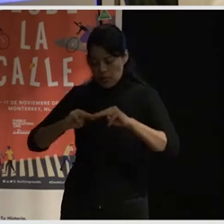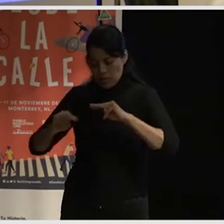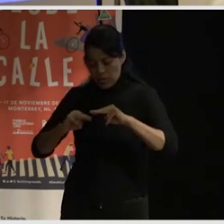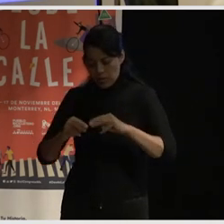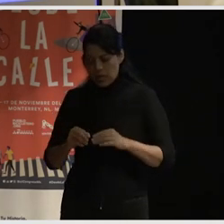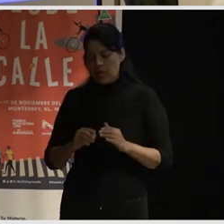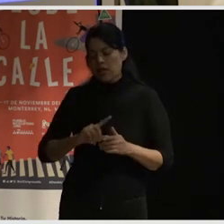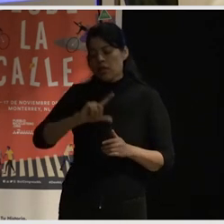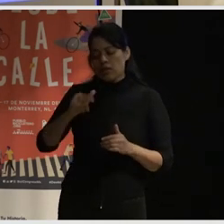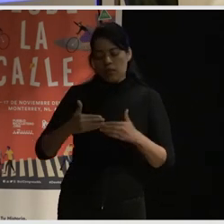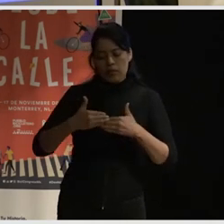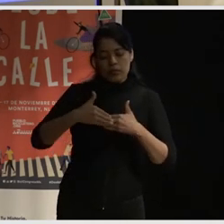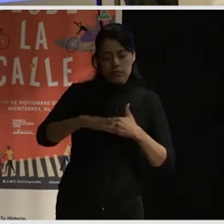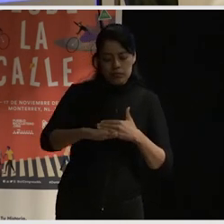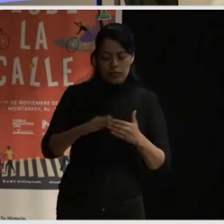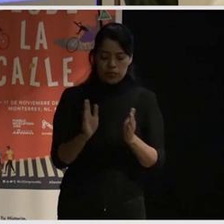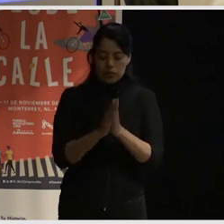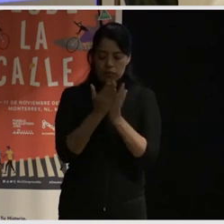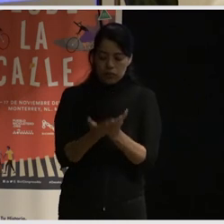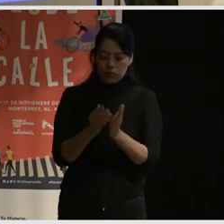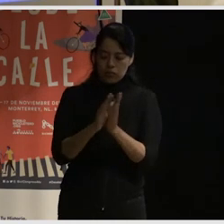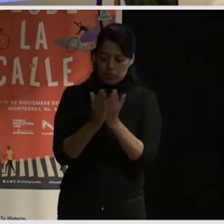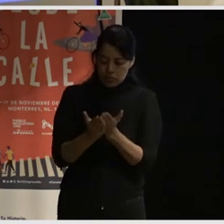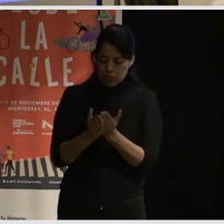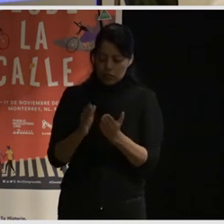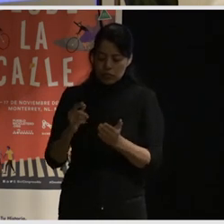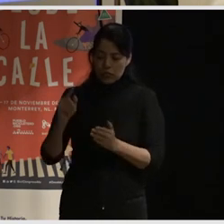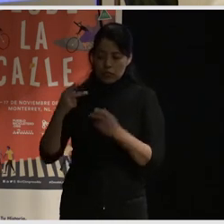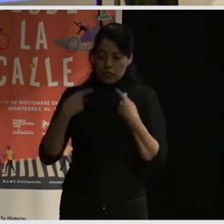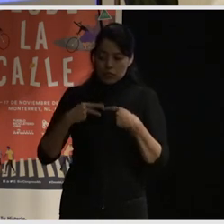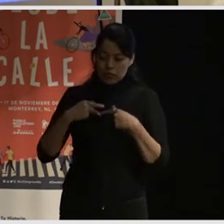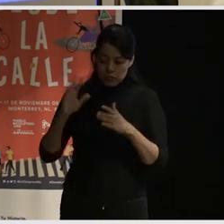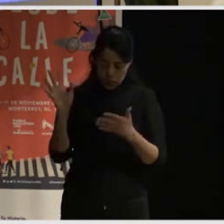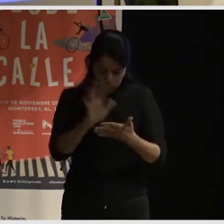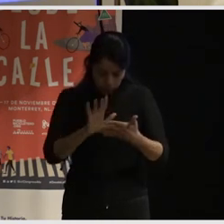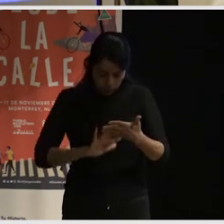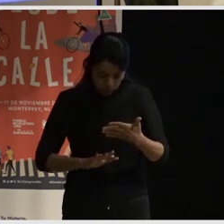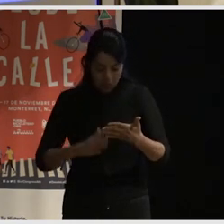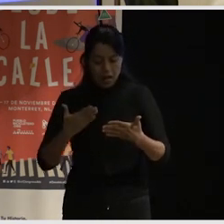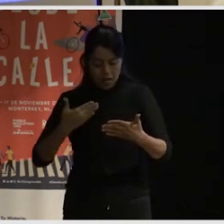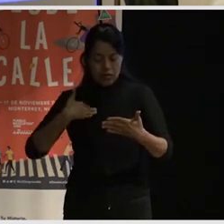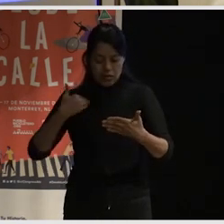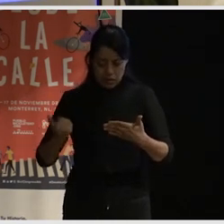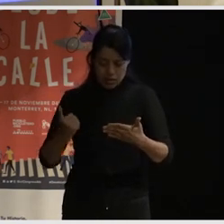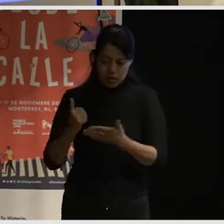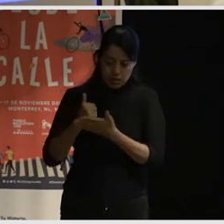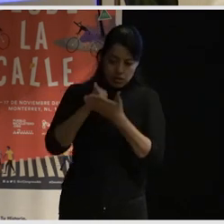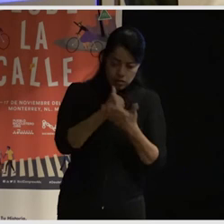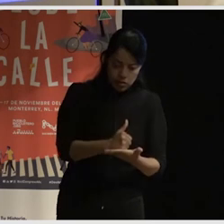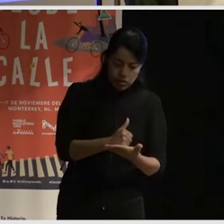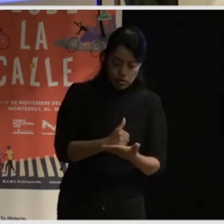sacar algunos manuales para acercar a esta gente a gestionar de mejor manera